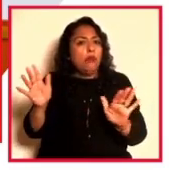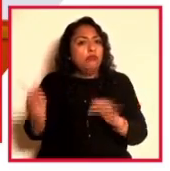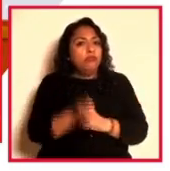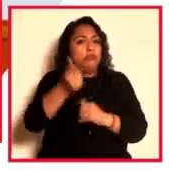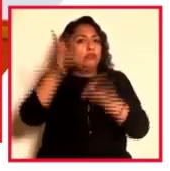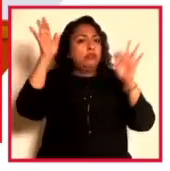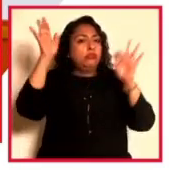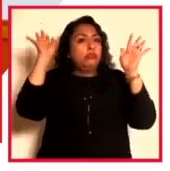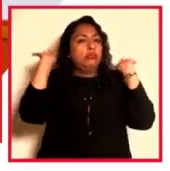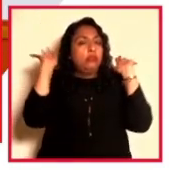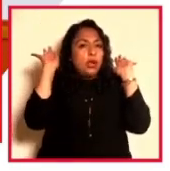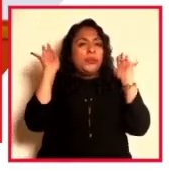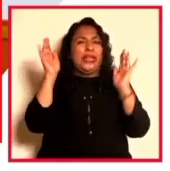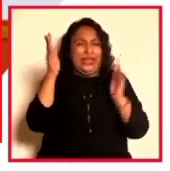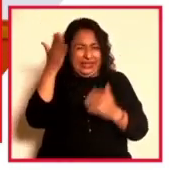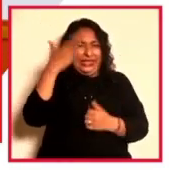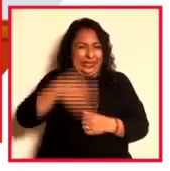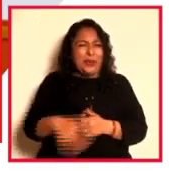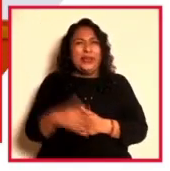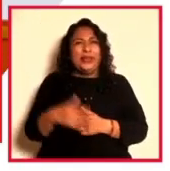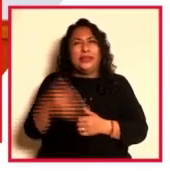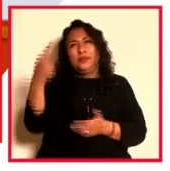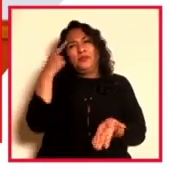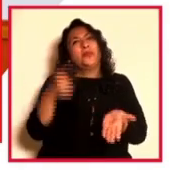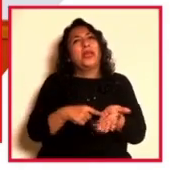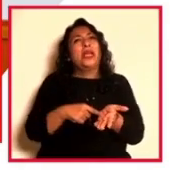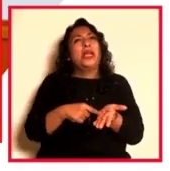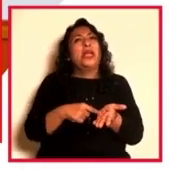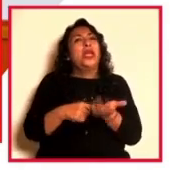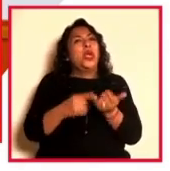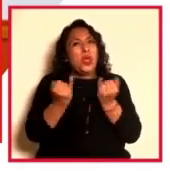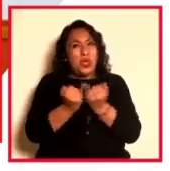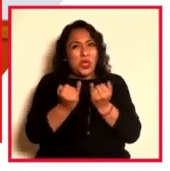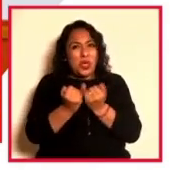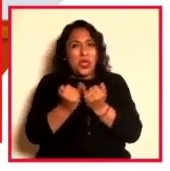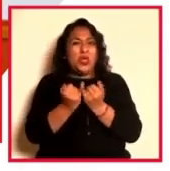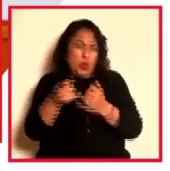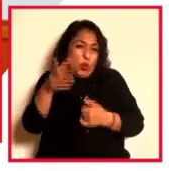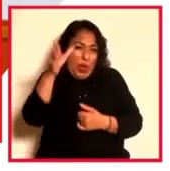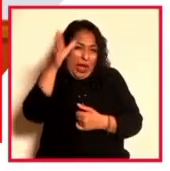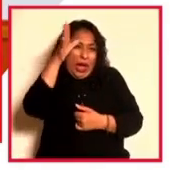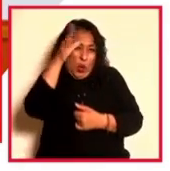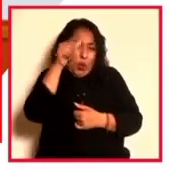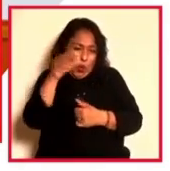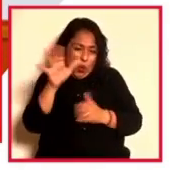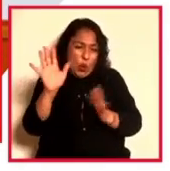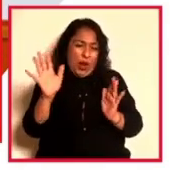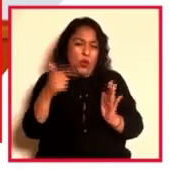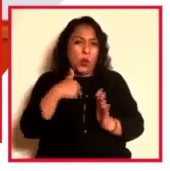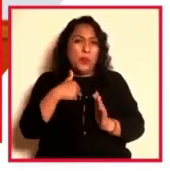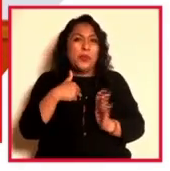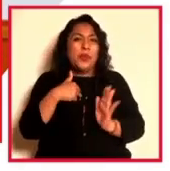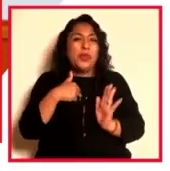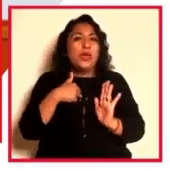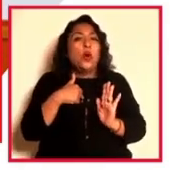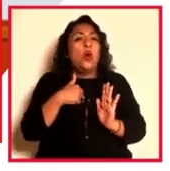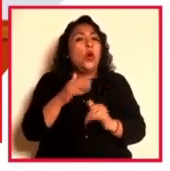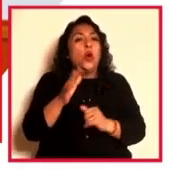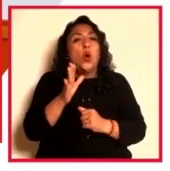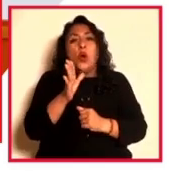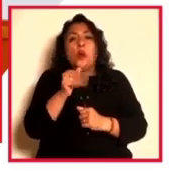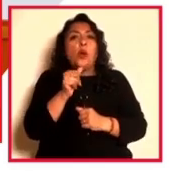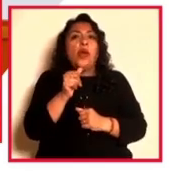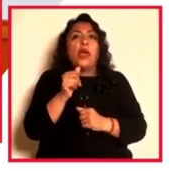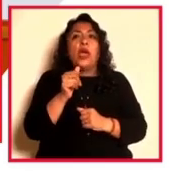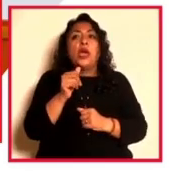creo que también tú estás de acuerdo Estarás de acuerdo conmigo en esto no se puede fingir